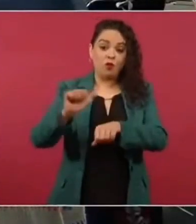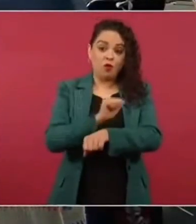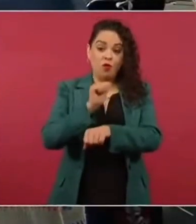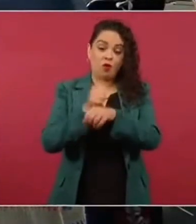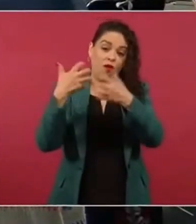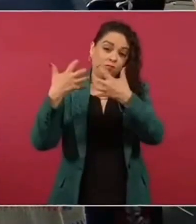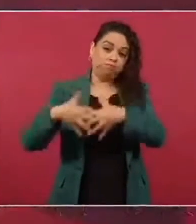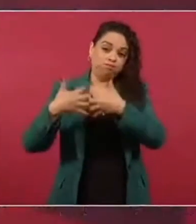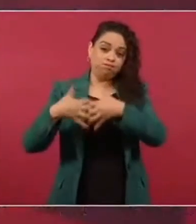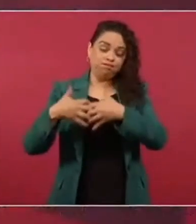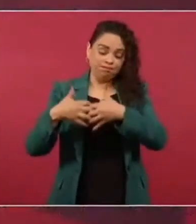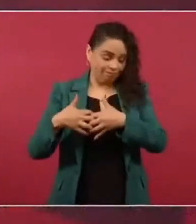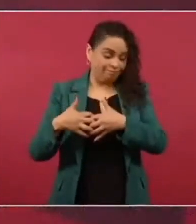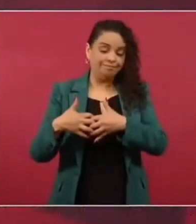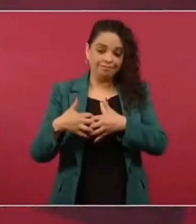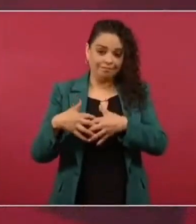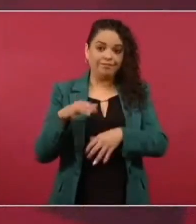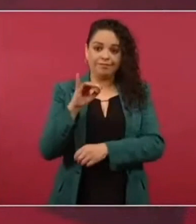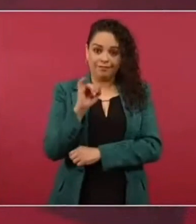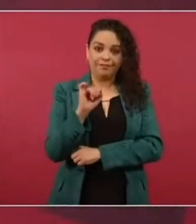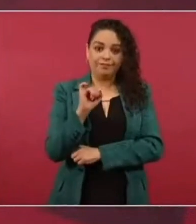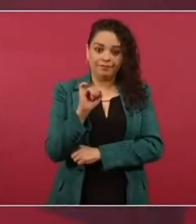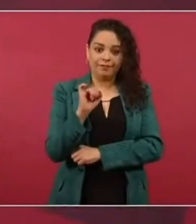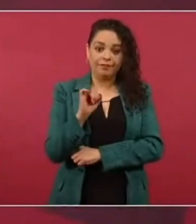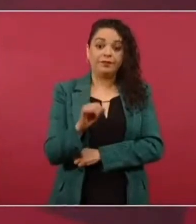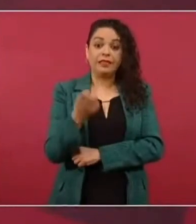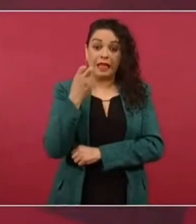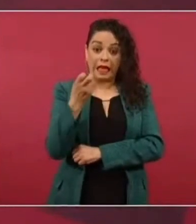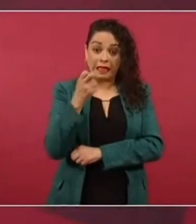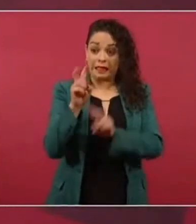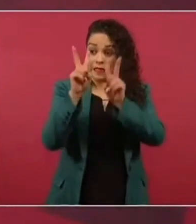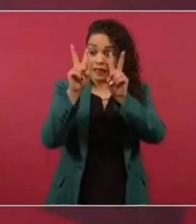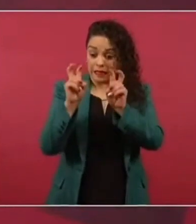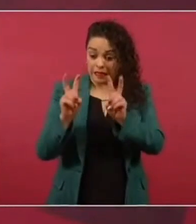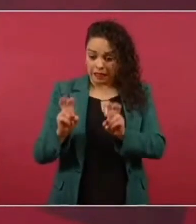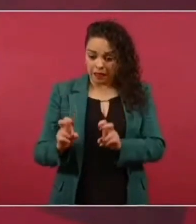tiempos. Entonces, hablamos de todo esto,